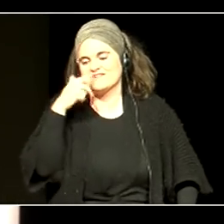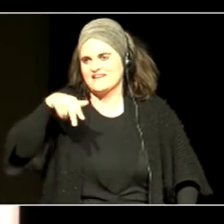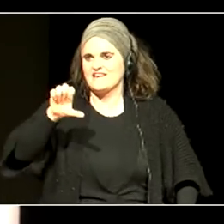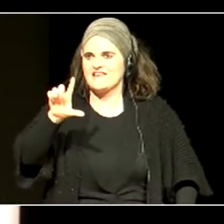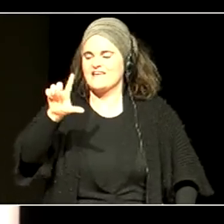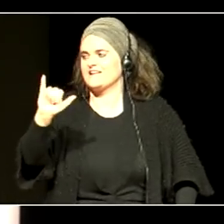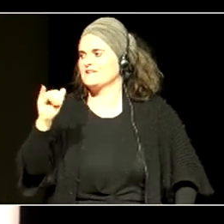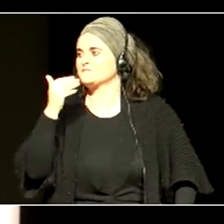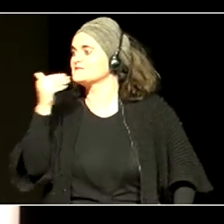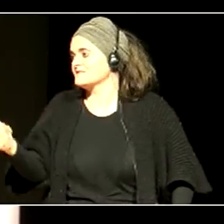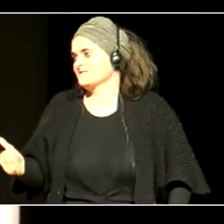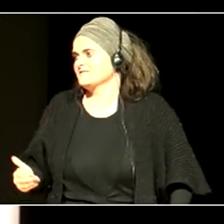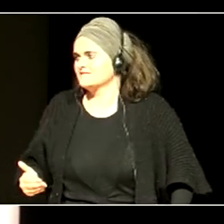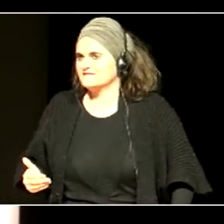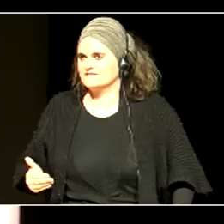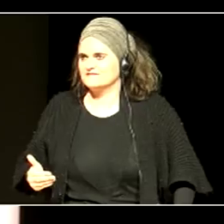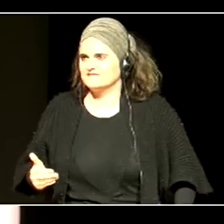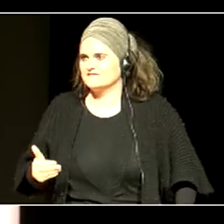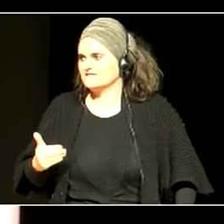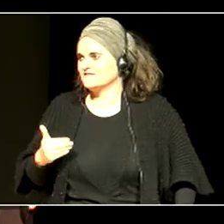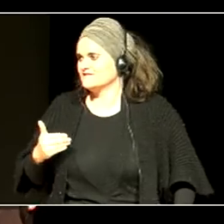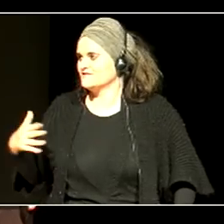esri neli o sea